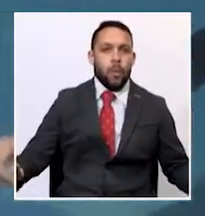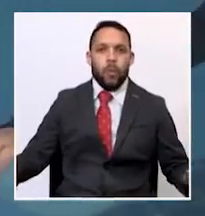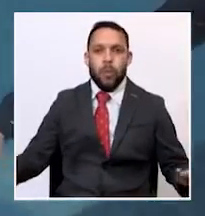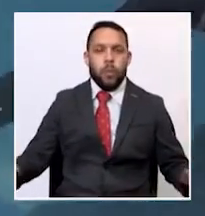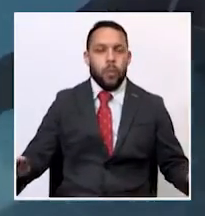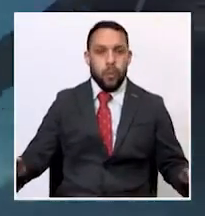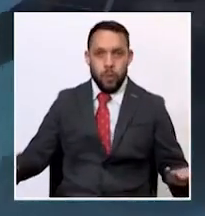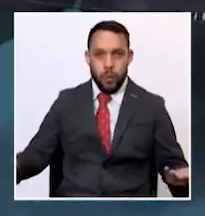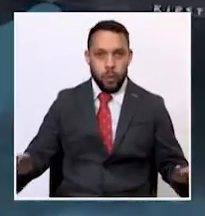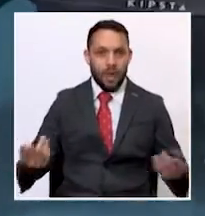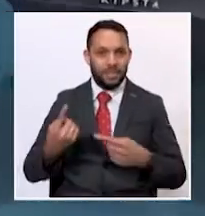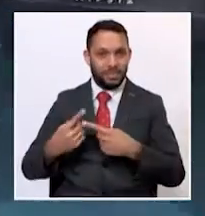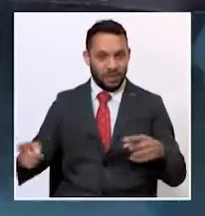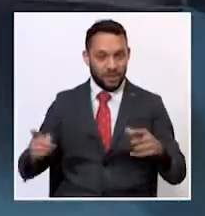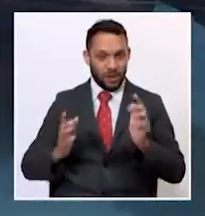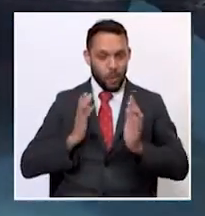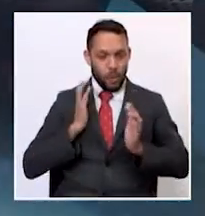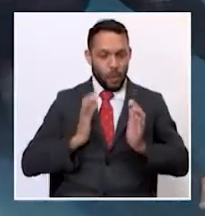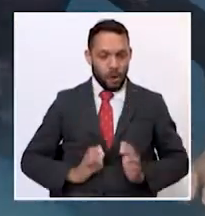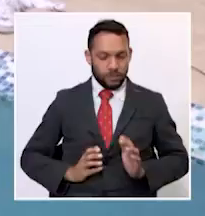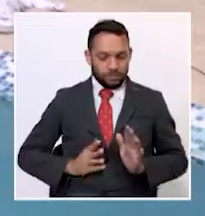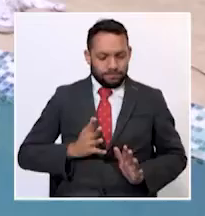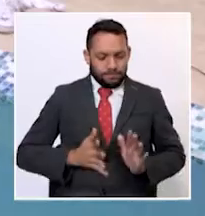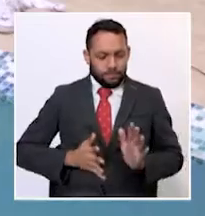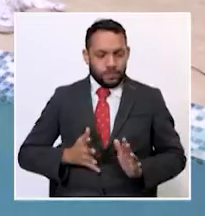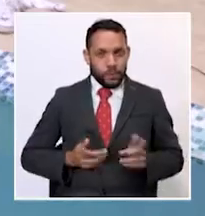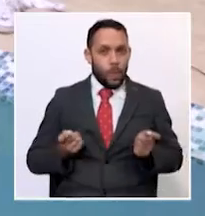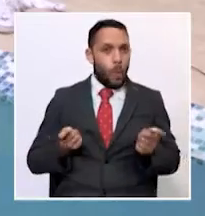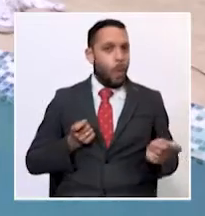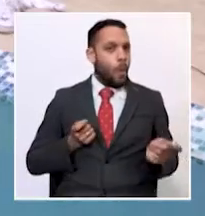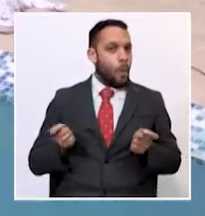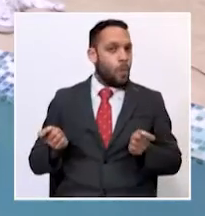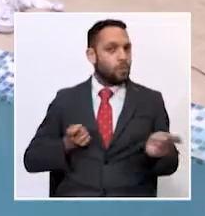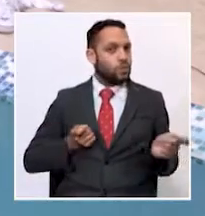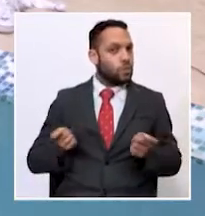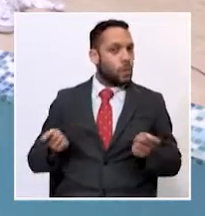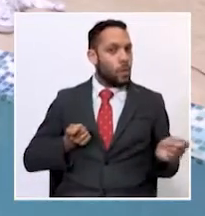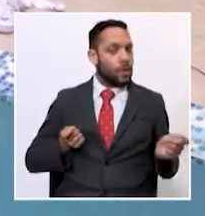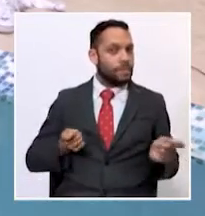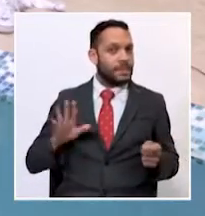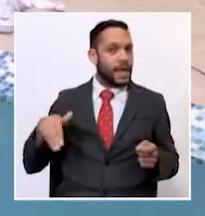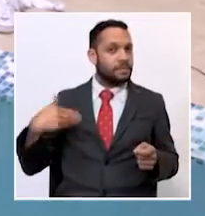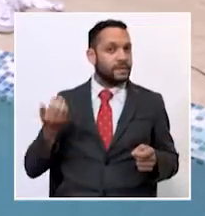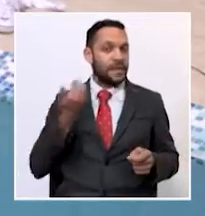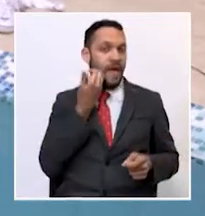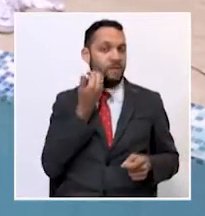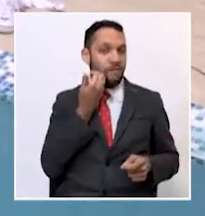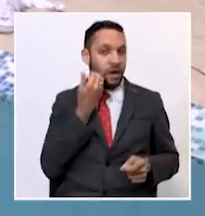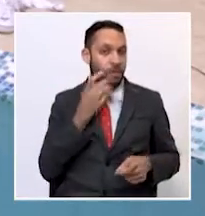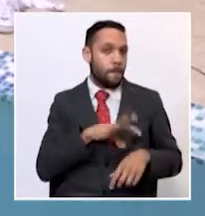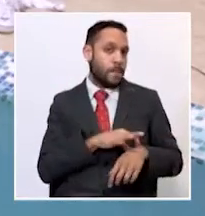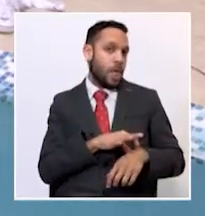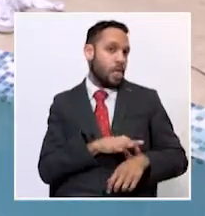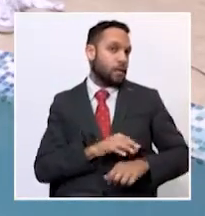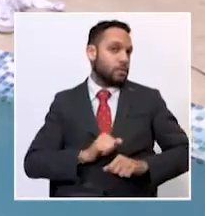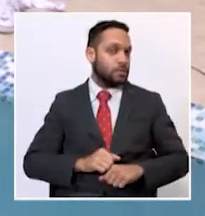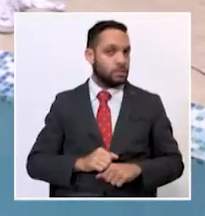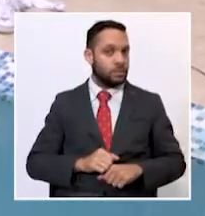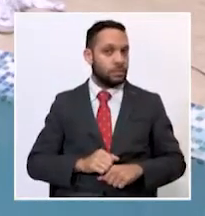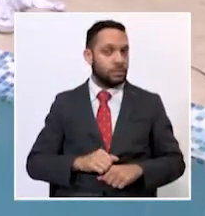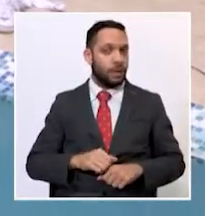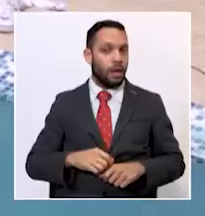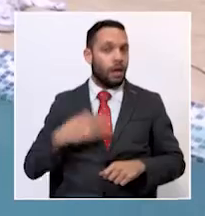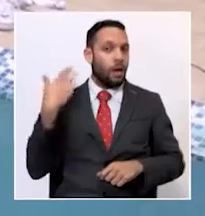cómo él empieza a controlar su cuerpo, porque muchos dirán, no, entonces ya después los enfermos van a ser ellos. Sostener el cuerpo, la